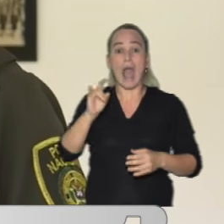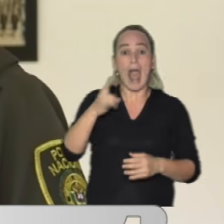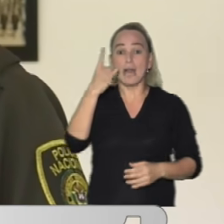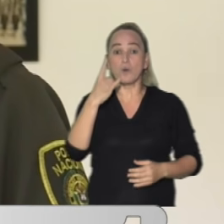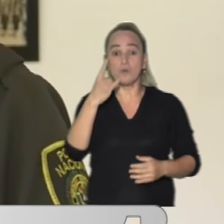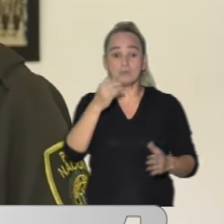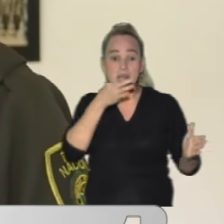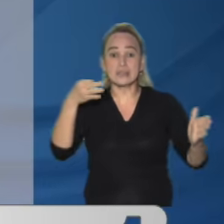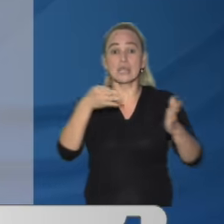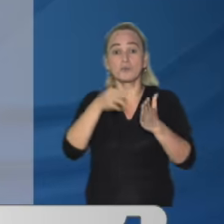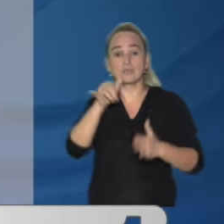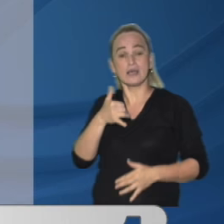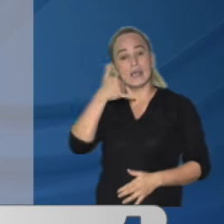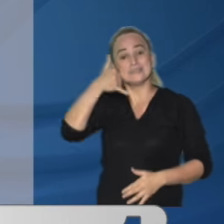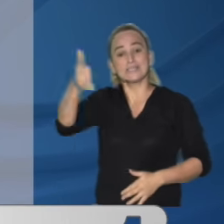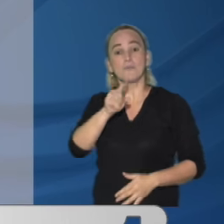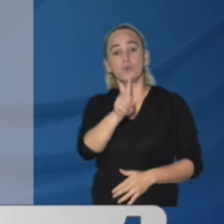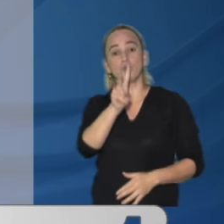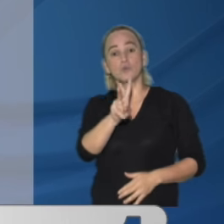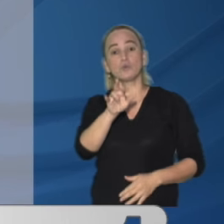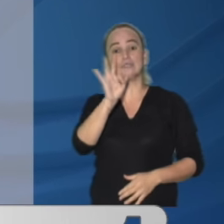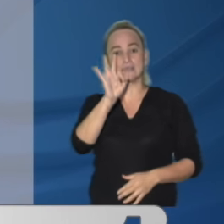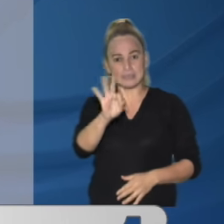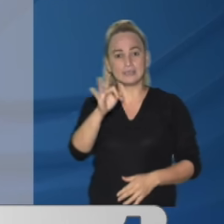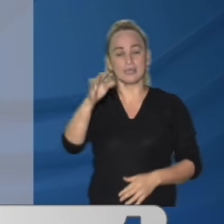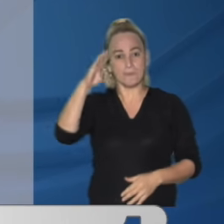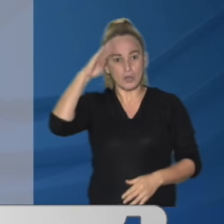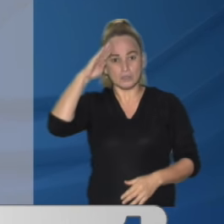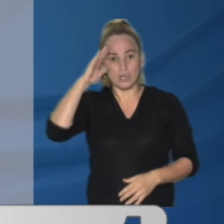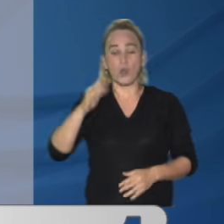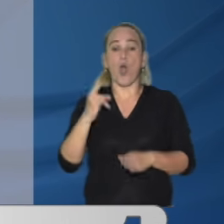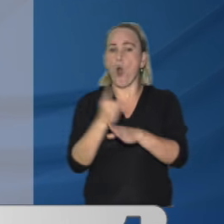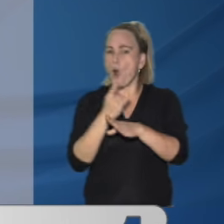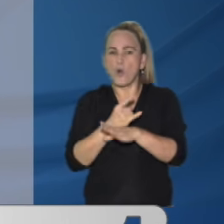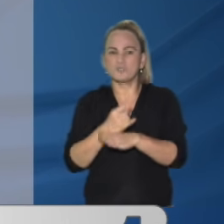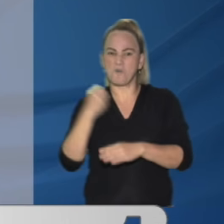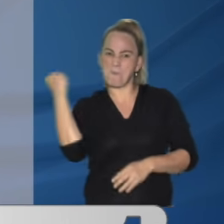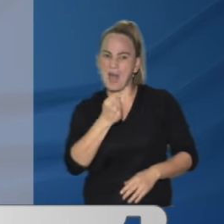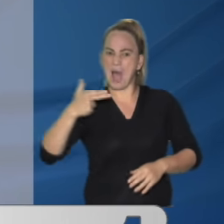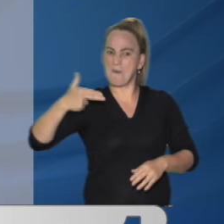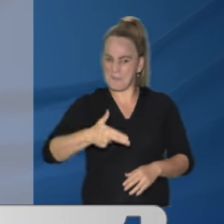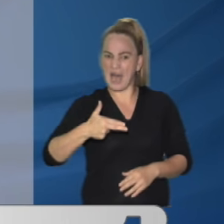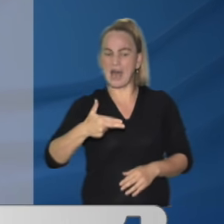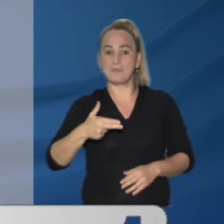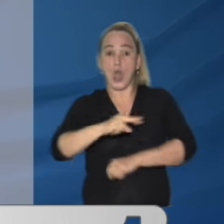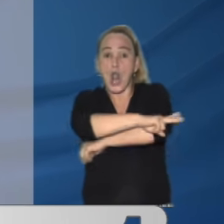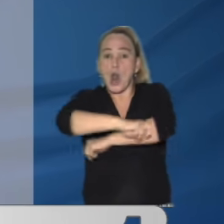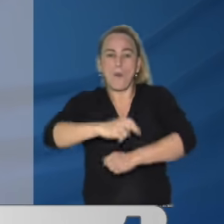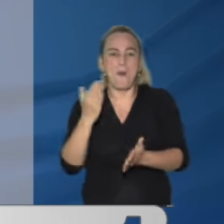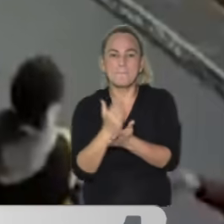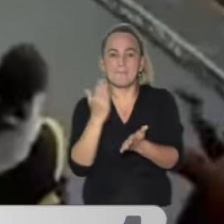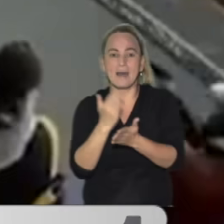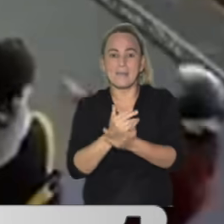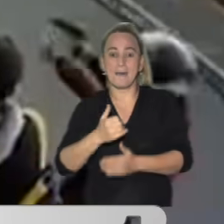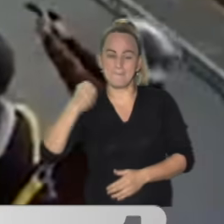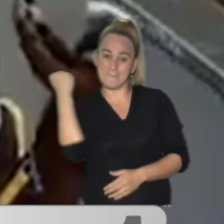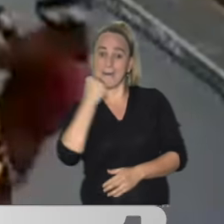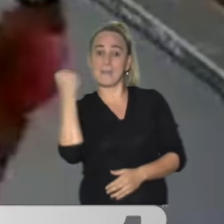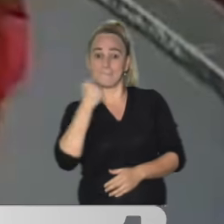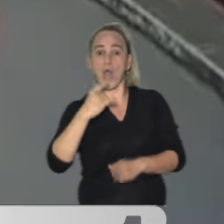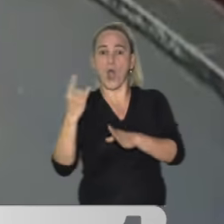manera inmediata marcando sus líneas 123. El uso de armas sigue en aumento. En su mayoría los robos se cometen con armas